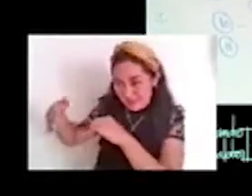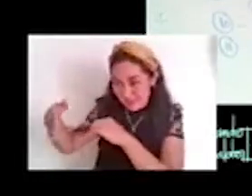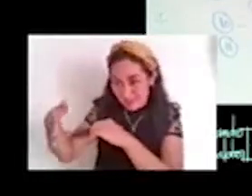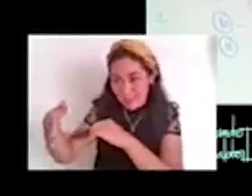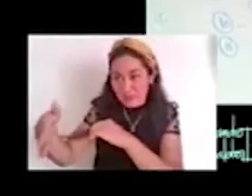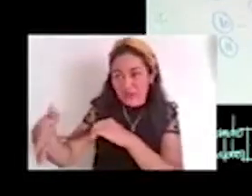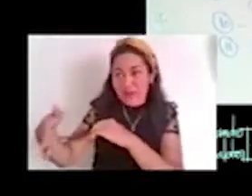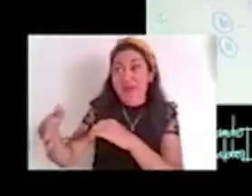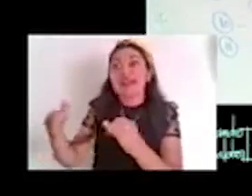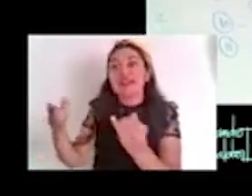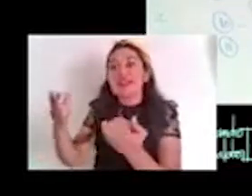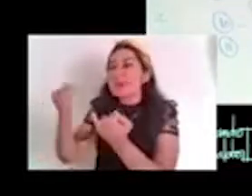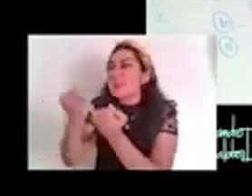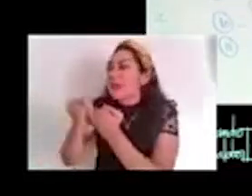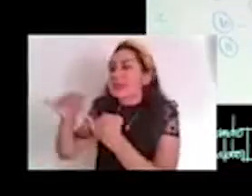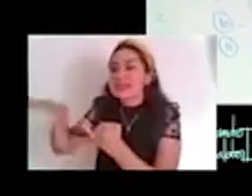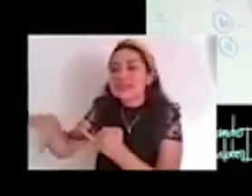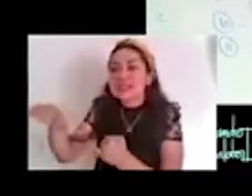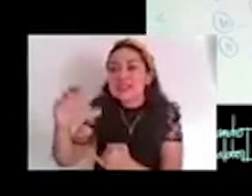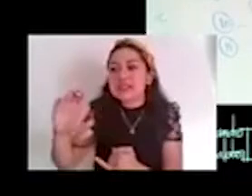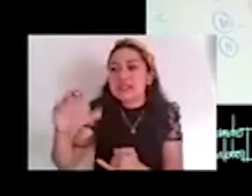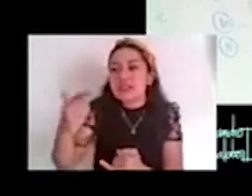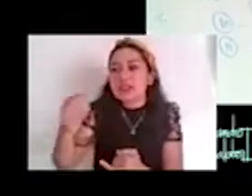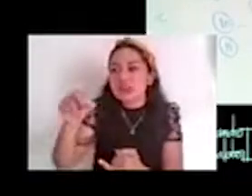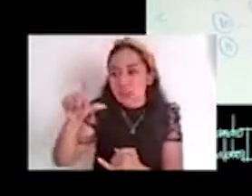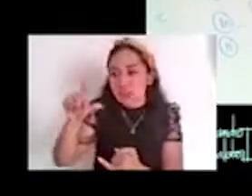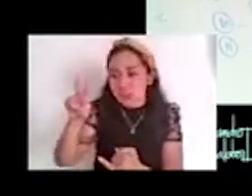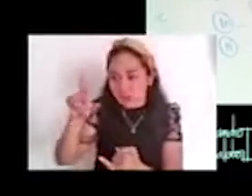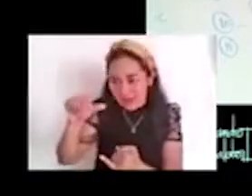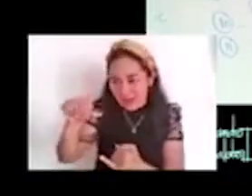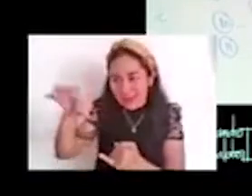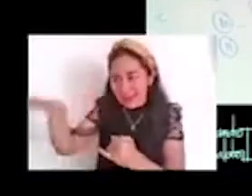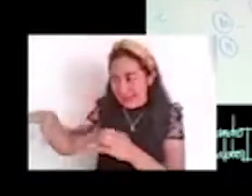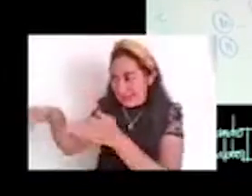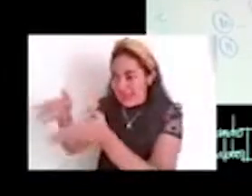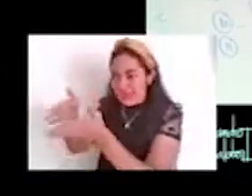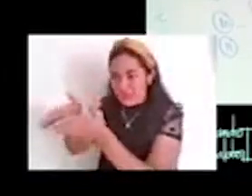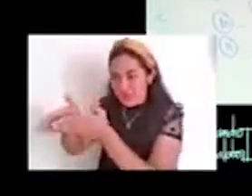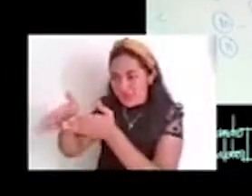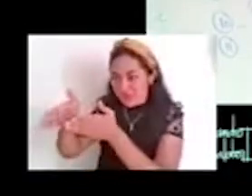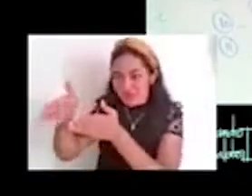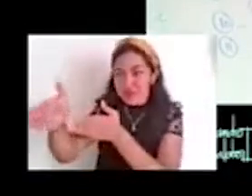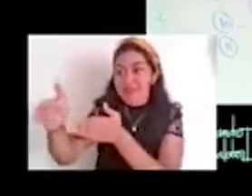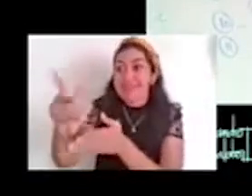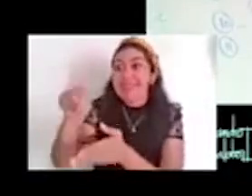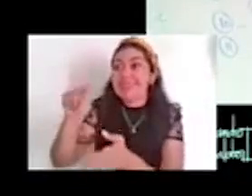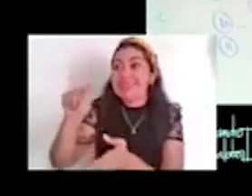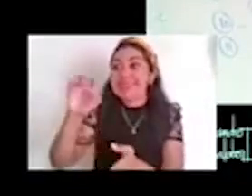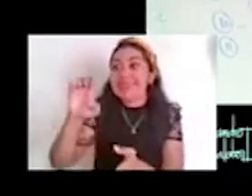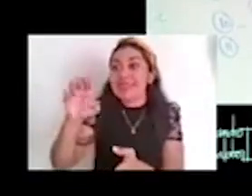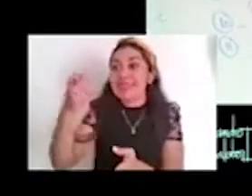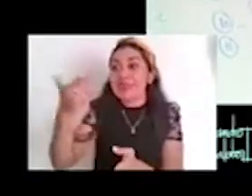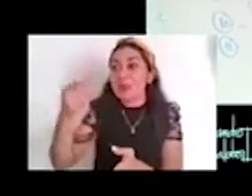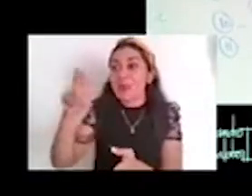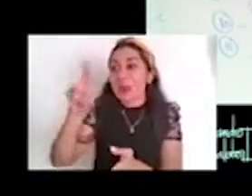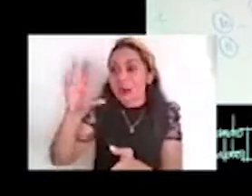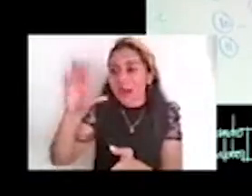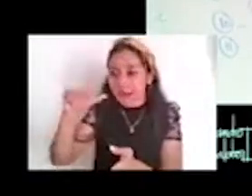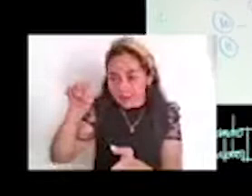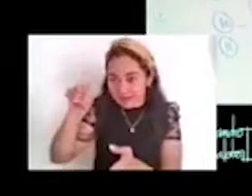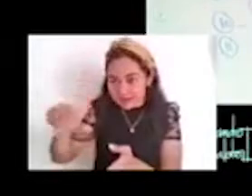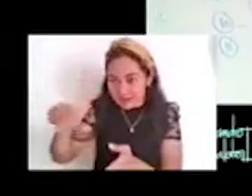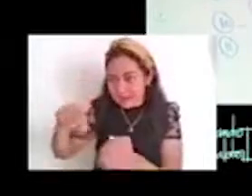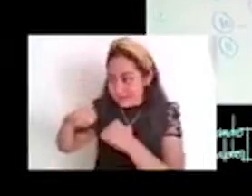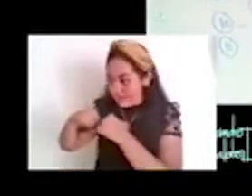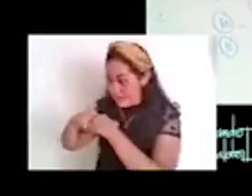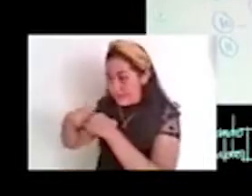y Cholula, hacia por la Sierra del Tenso, hacia la zona de Tehuacán y luego los valles centrales de